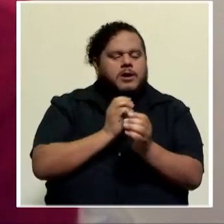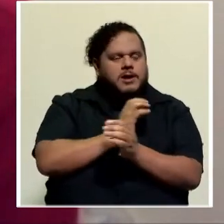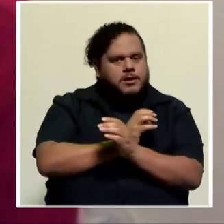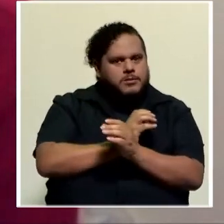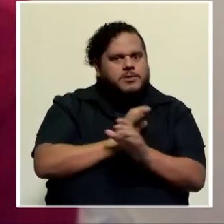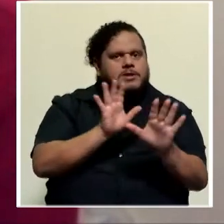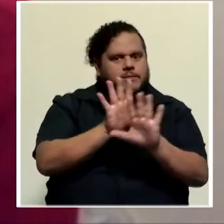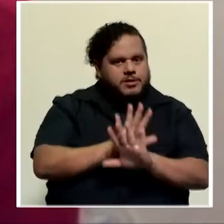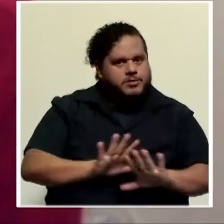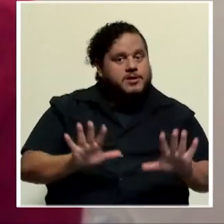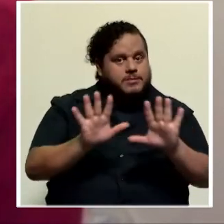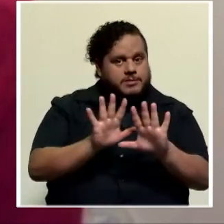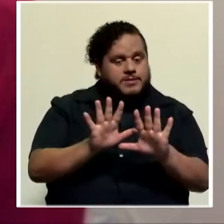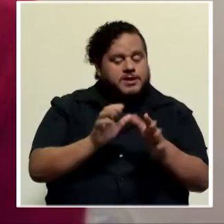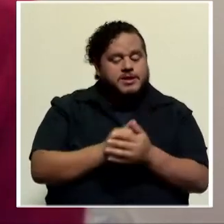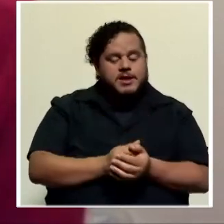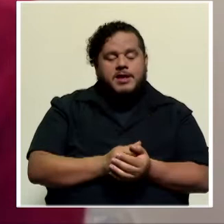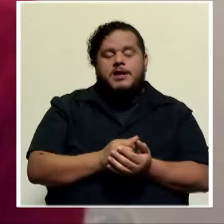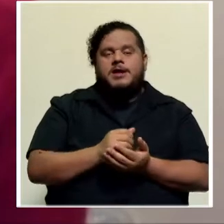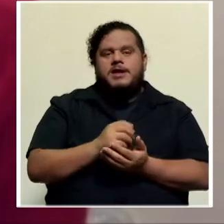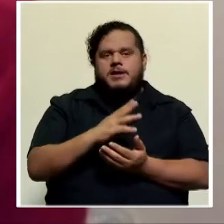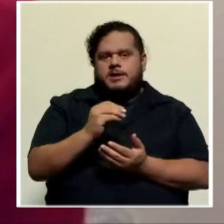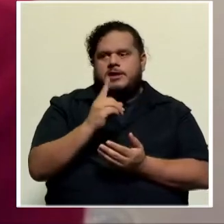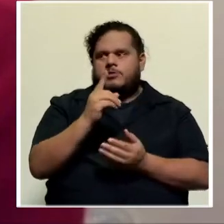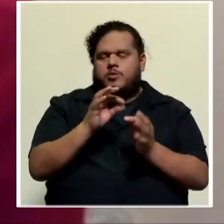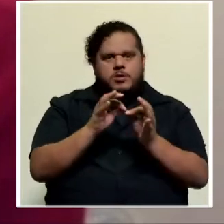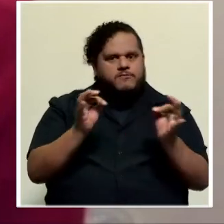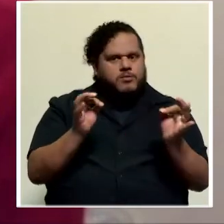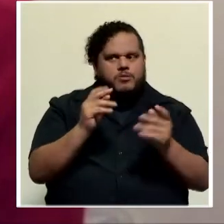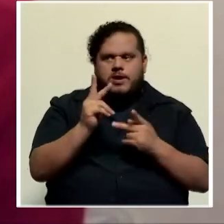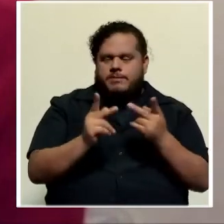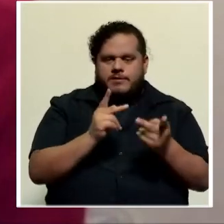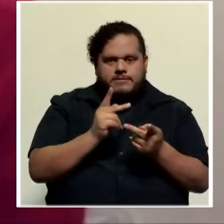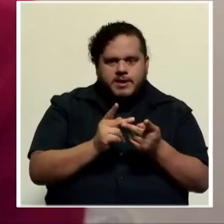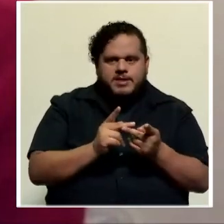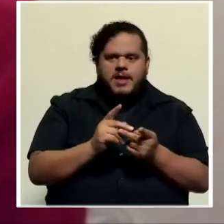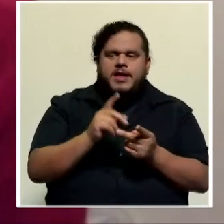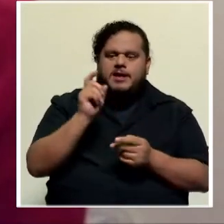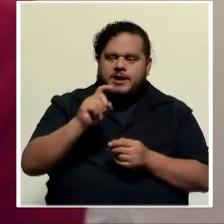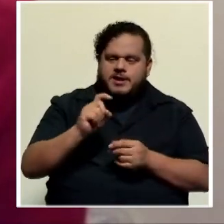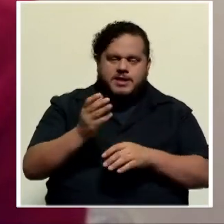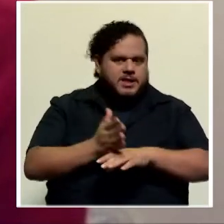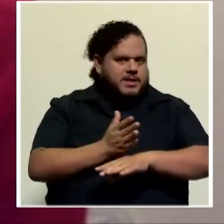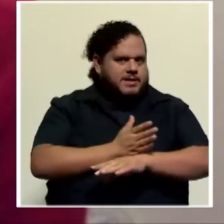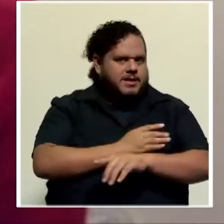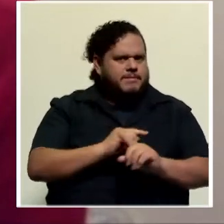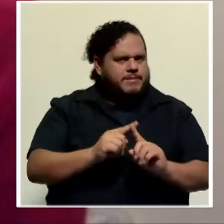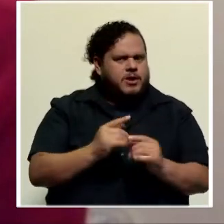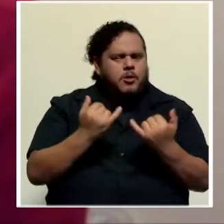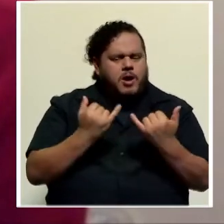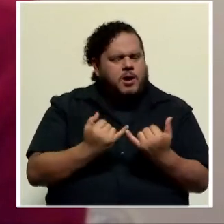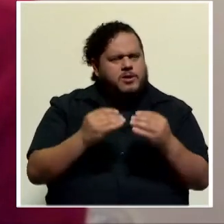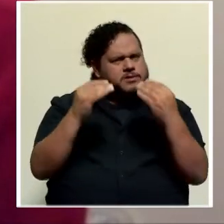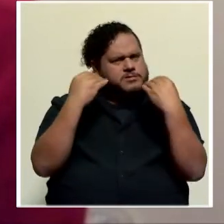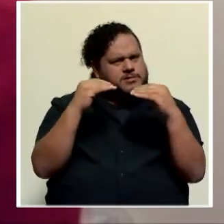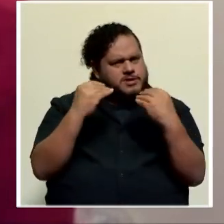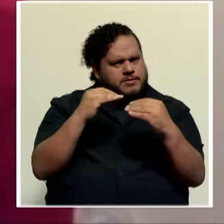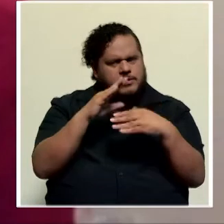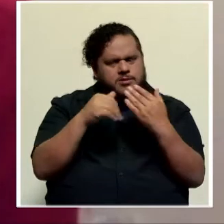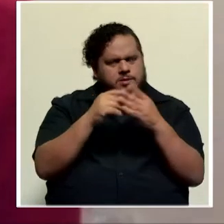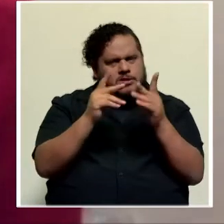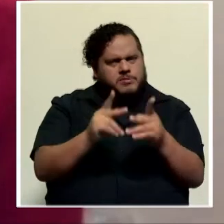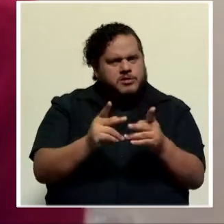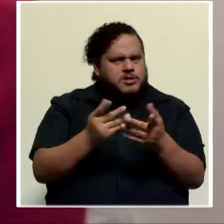conservación del medio ambiente. Y es una fórmula imperfecta que ocupa ser mejorada, pero ahora se nos está vendiendo que la